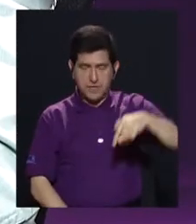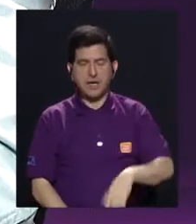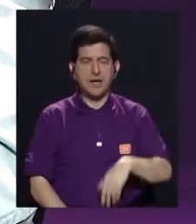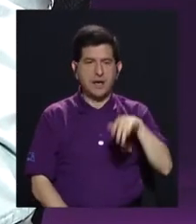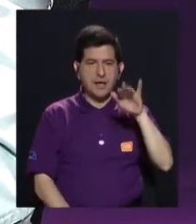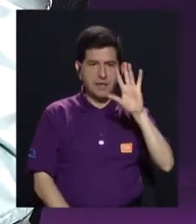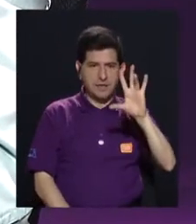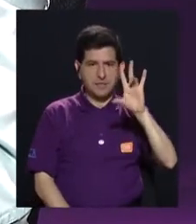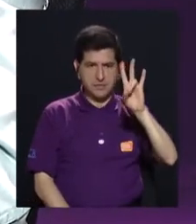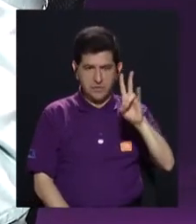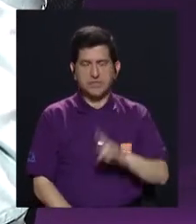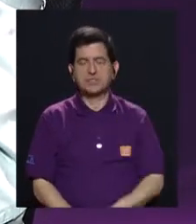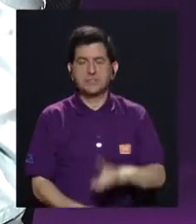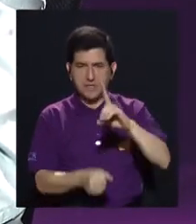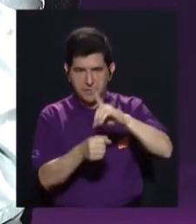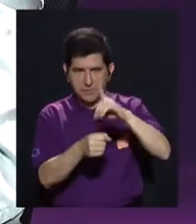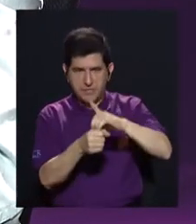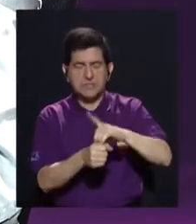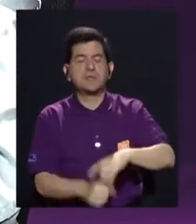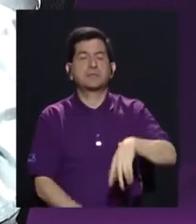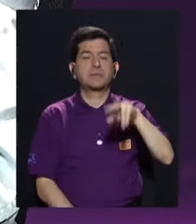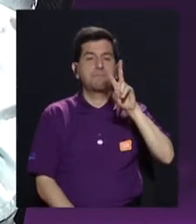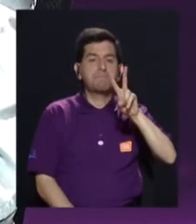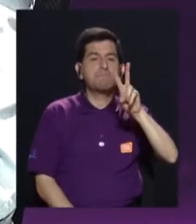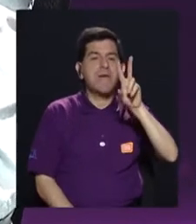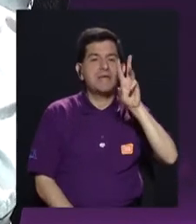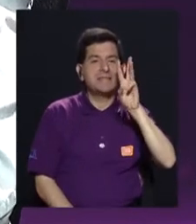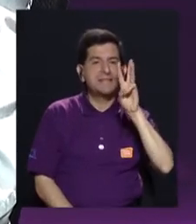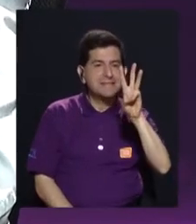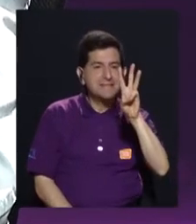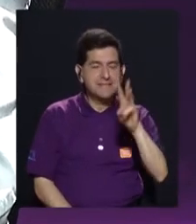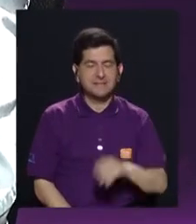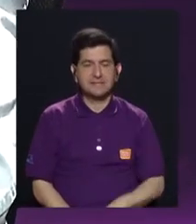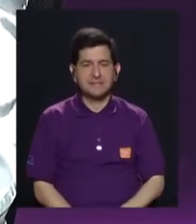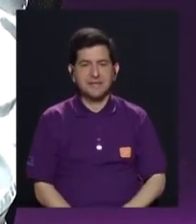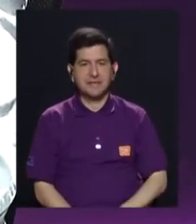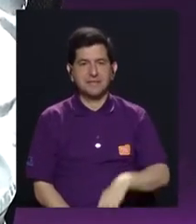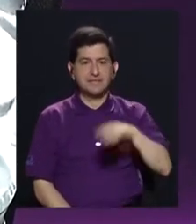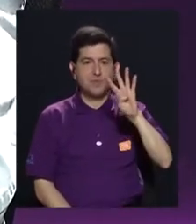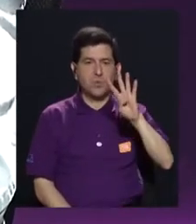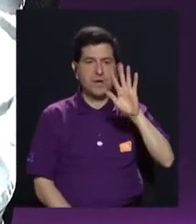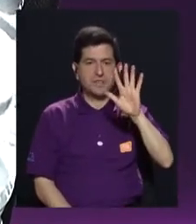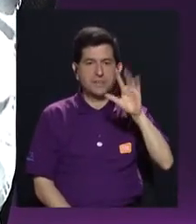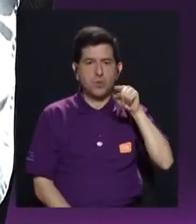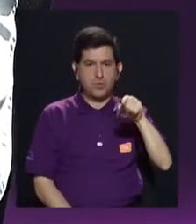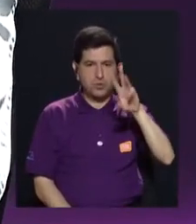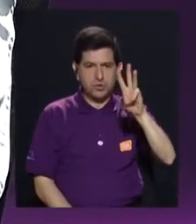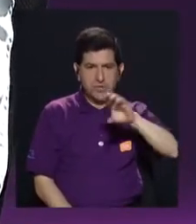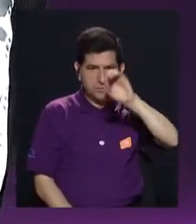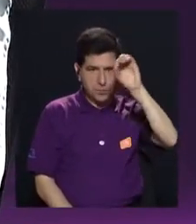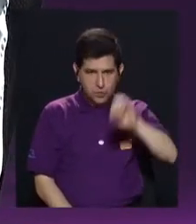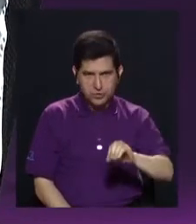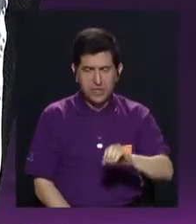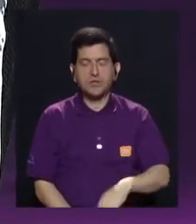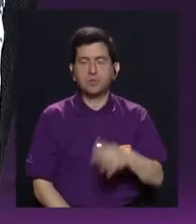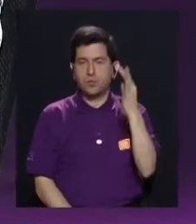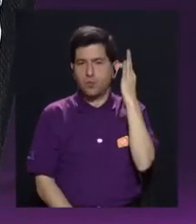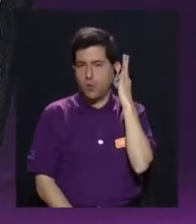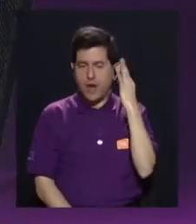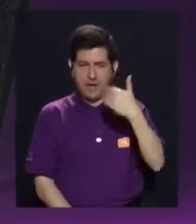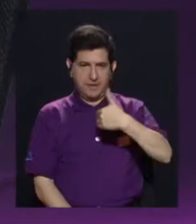cincuenta y siete curules legislativas 26 45.6 por ciento ocupadas por mujeres